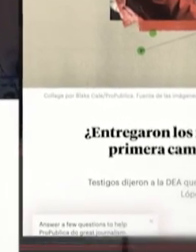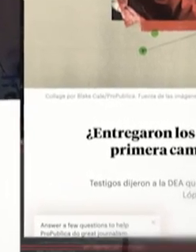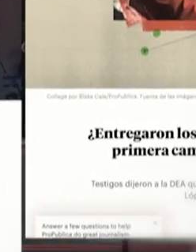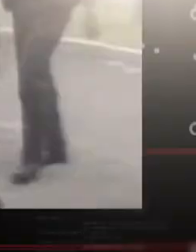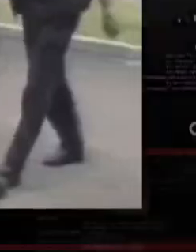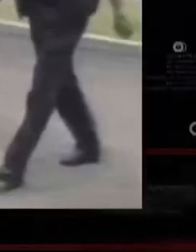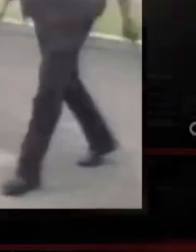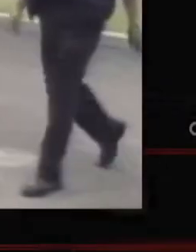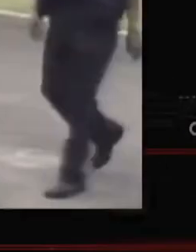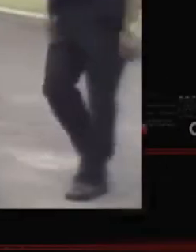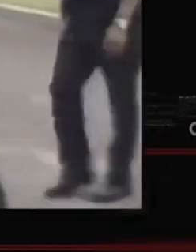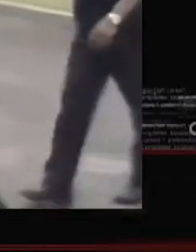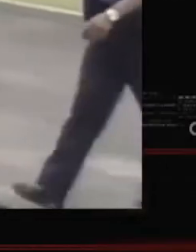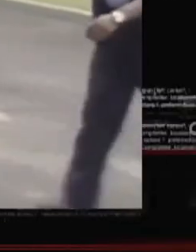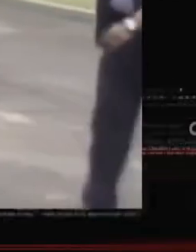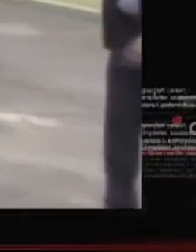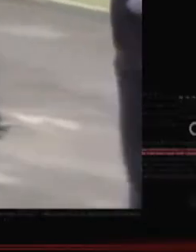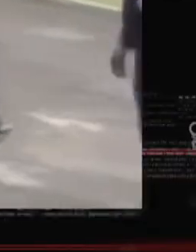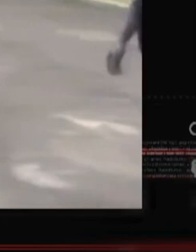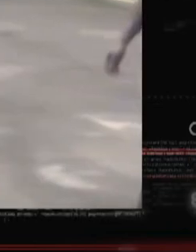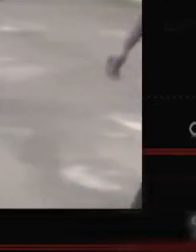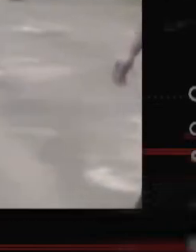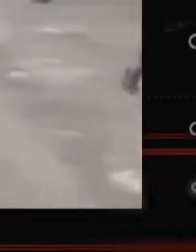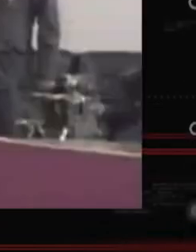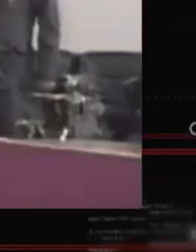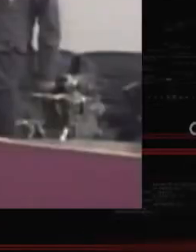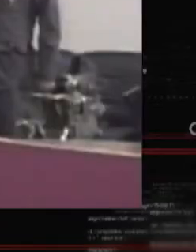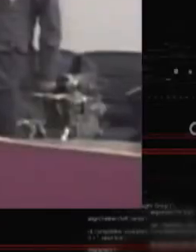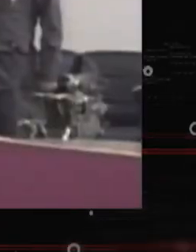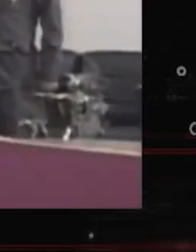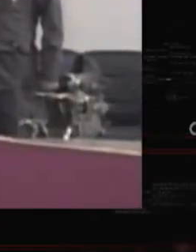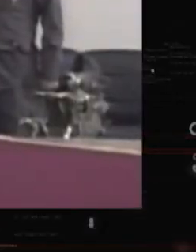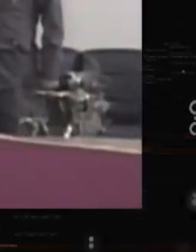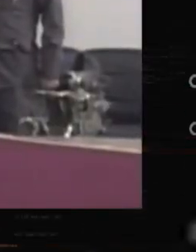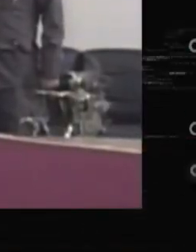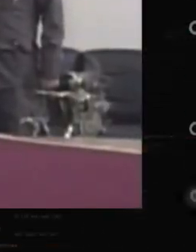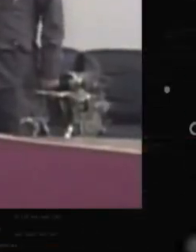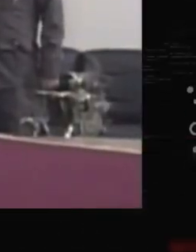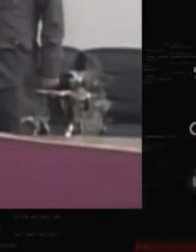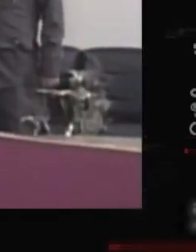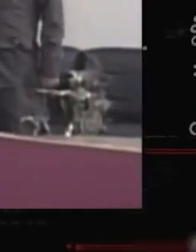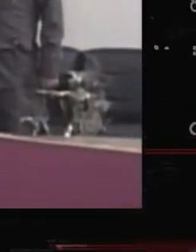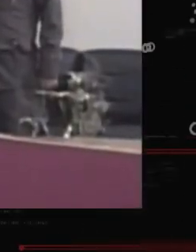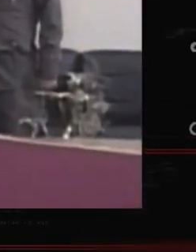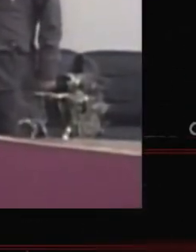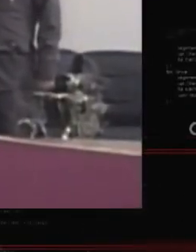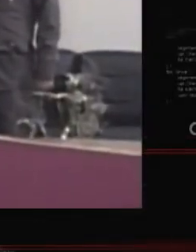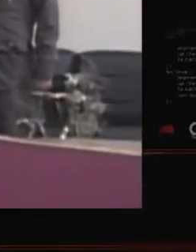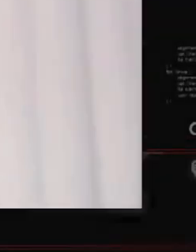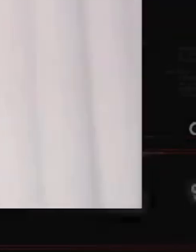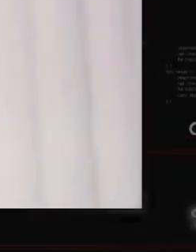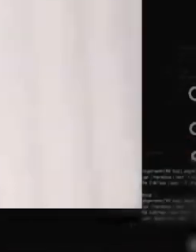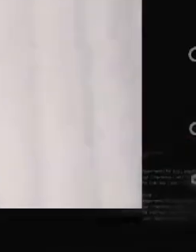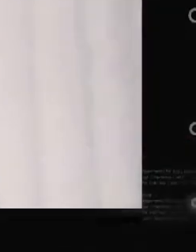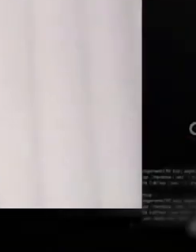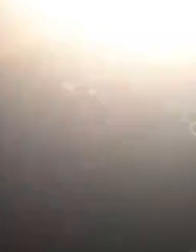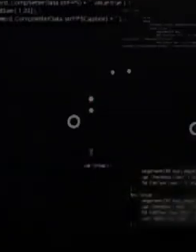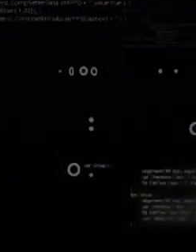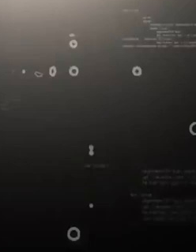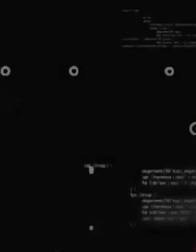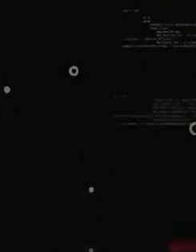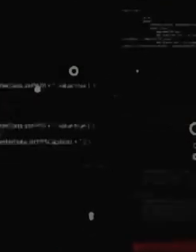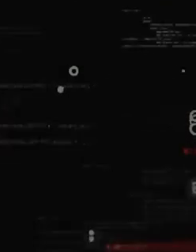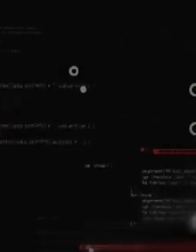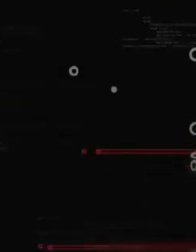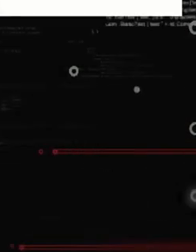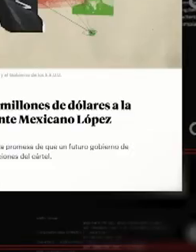hace 18 años y el mismo año que Felipe Calderón inició la guerra contra el narcotráfico. Sin embargo, los